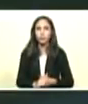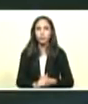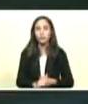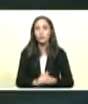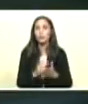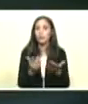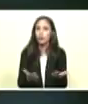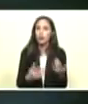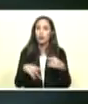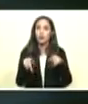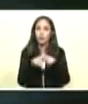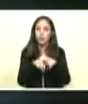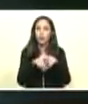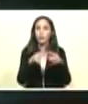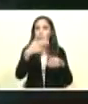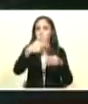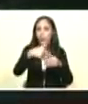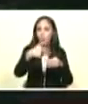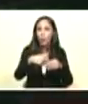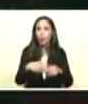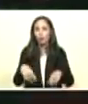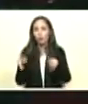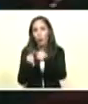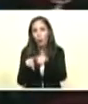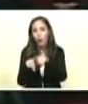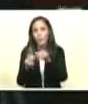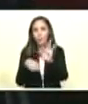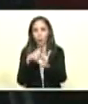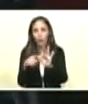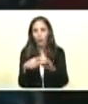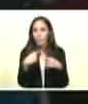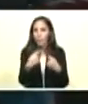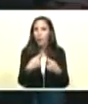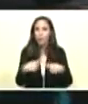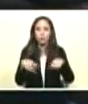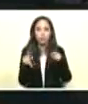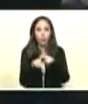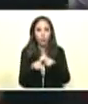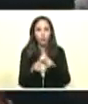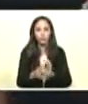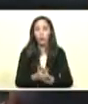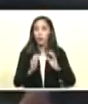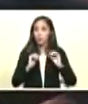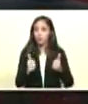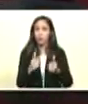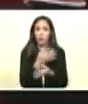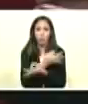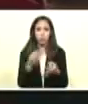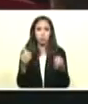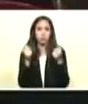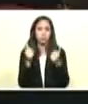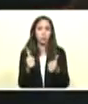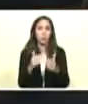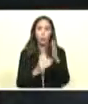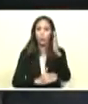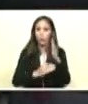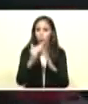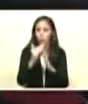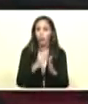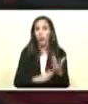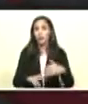del barril petrolero. Y hemos arrancado muy bien, verdaderamente, haber llegado